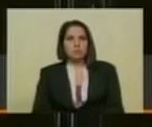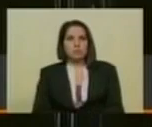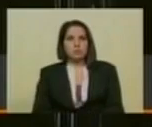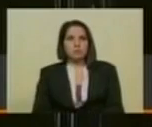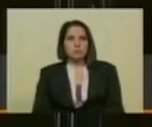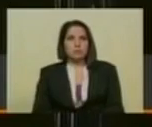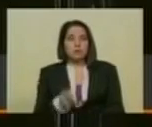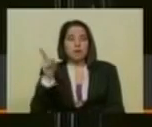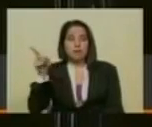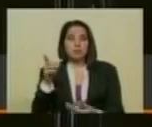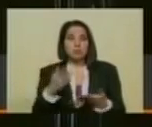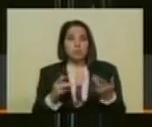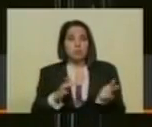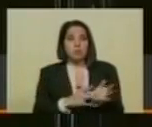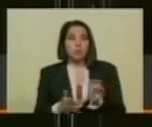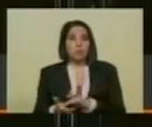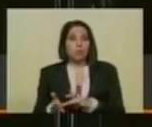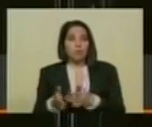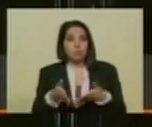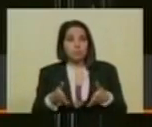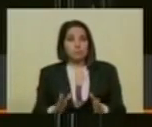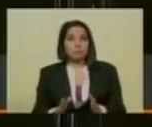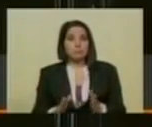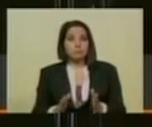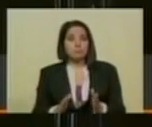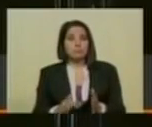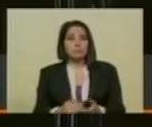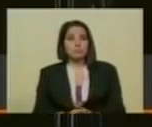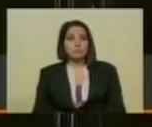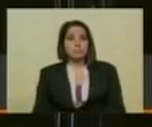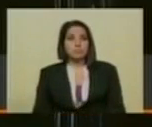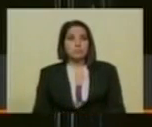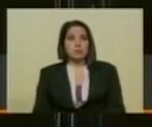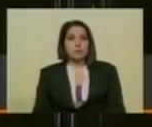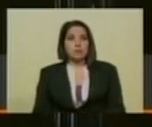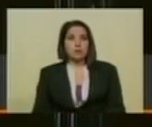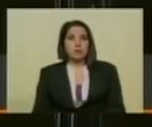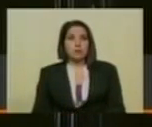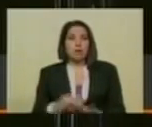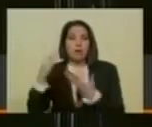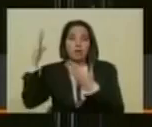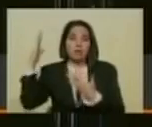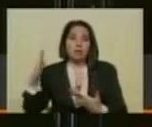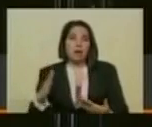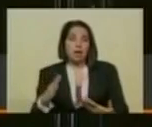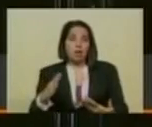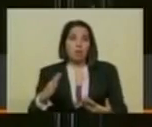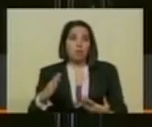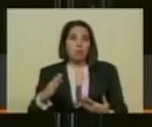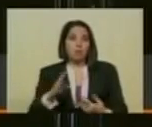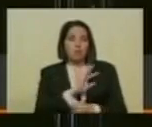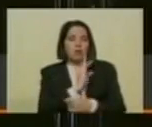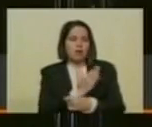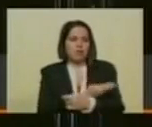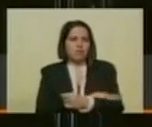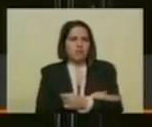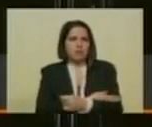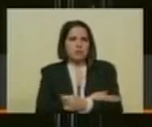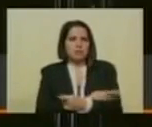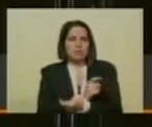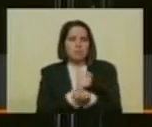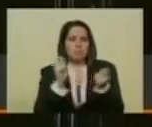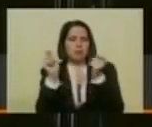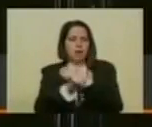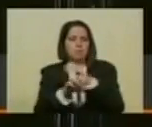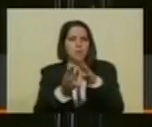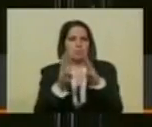en su Hijo, el Redentor, el que trajo el látigo para sacar a los mercaderes del templo,